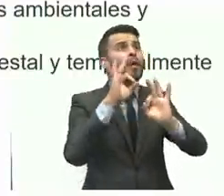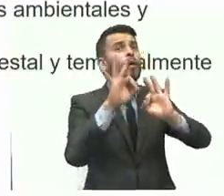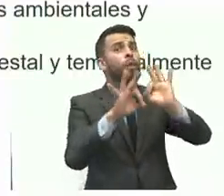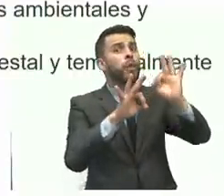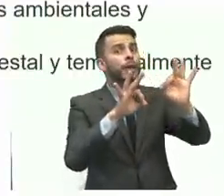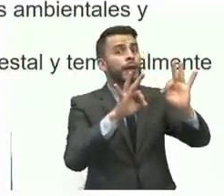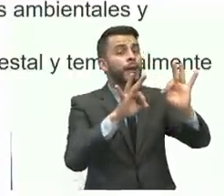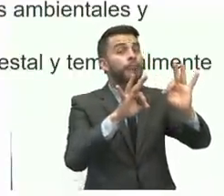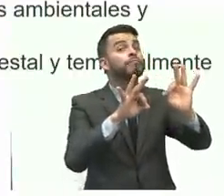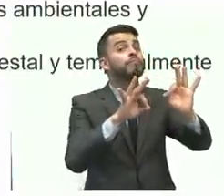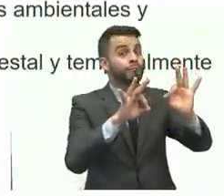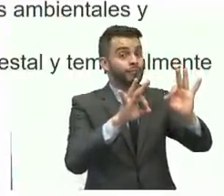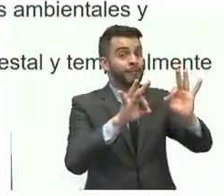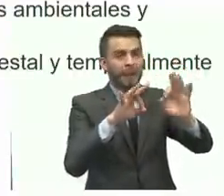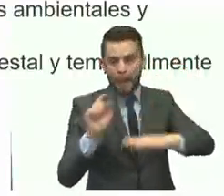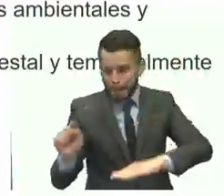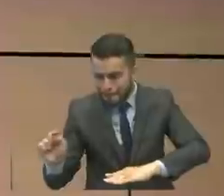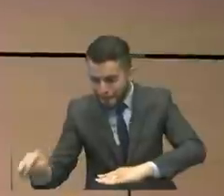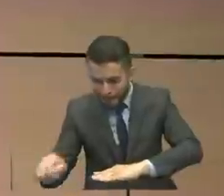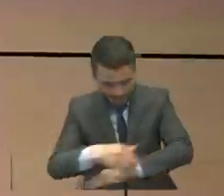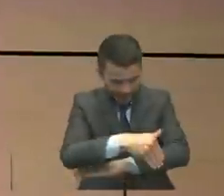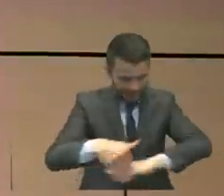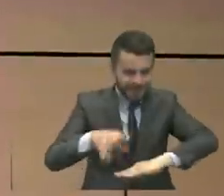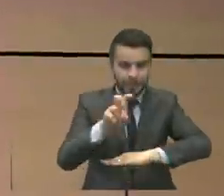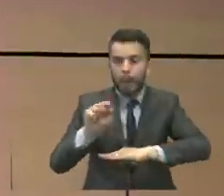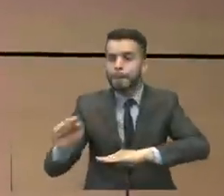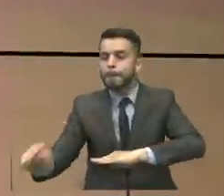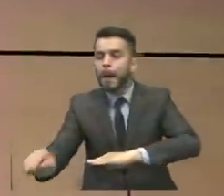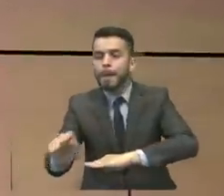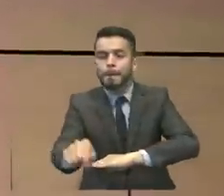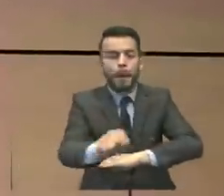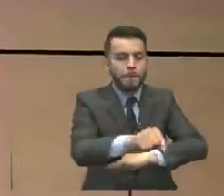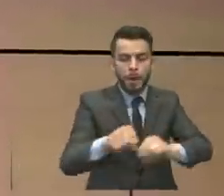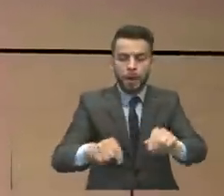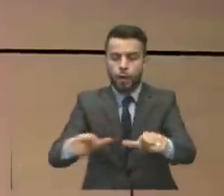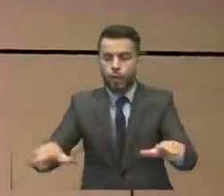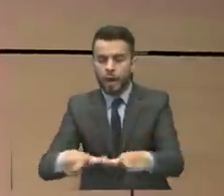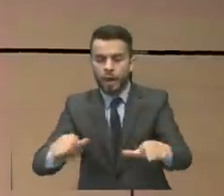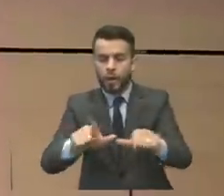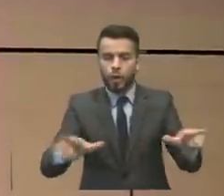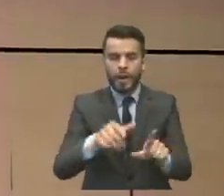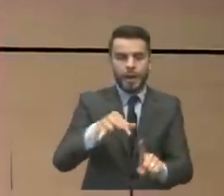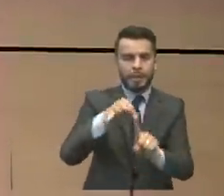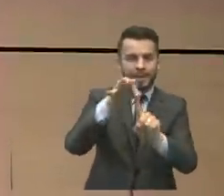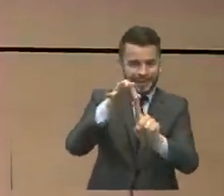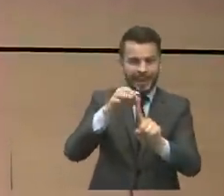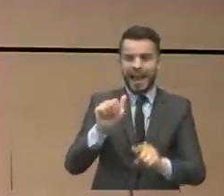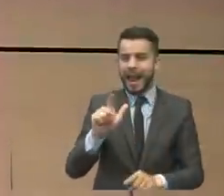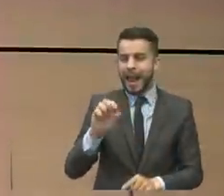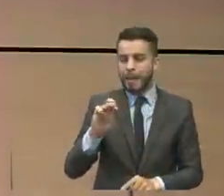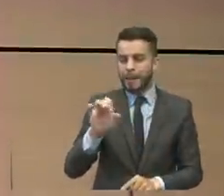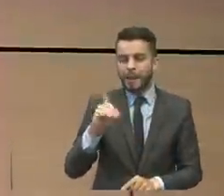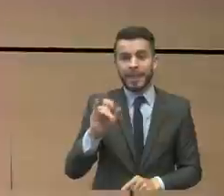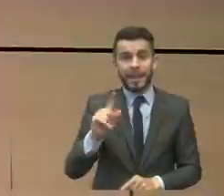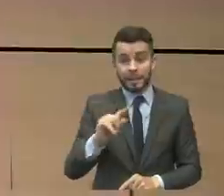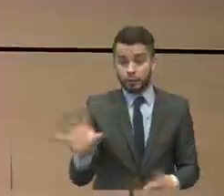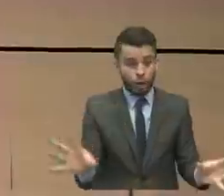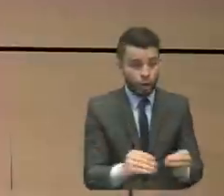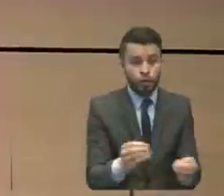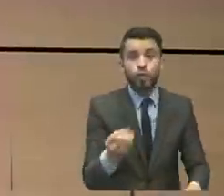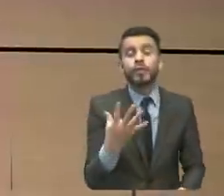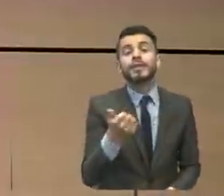con 16 plazas alamedas, sino con 16 puntos en los cuales se interconecta. El corredor va a ser como una especie de espina de